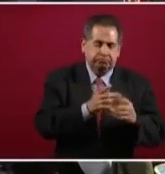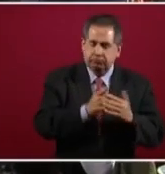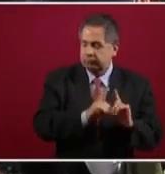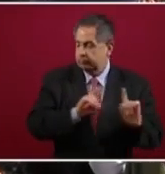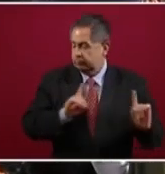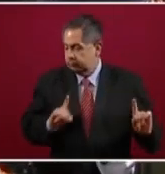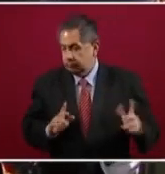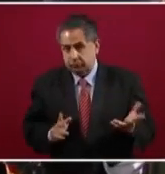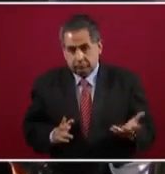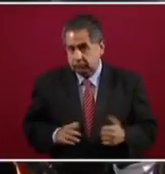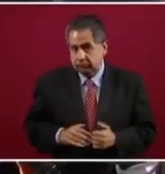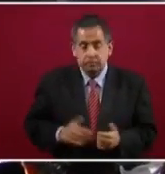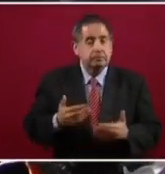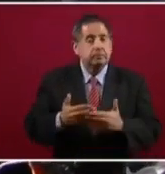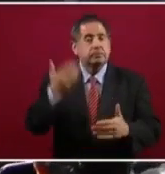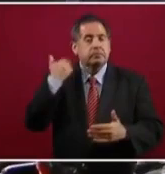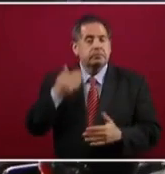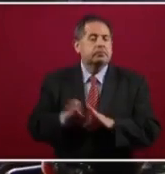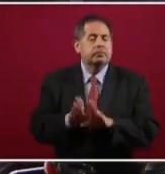¿Cómo era antes?